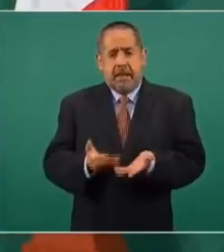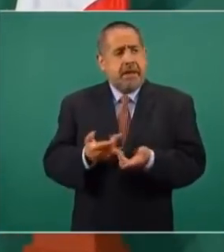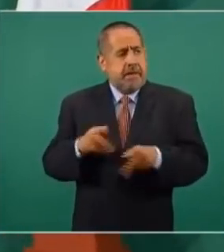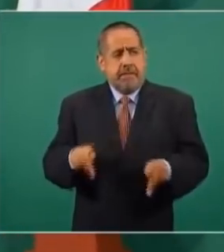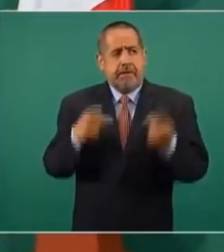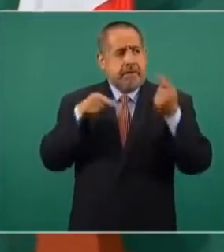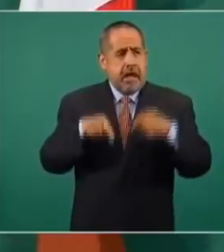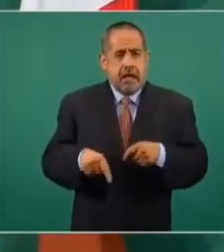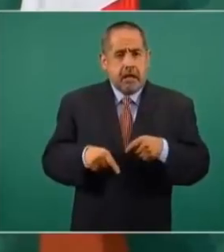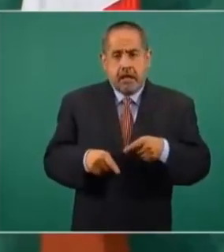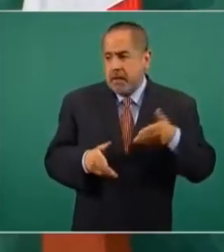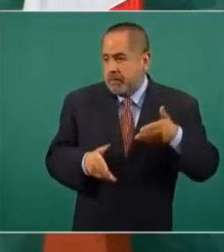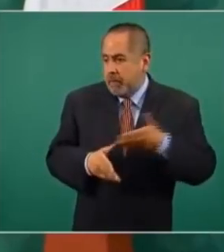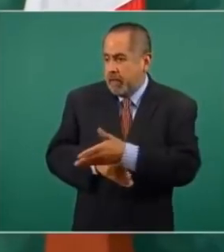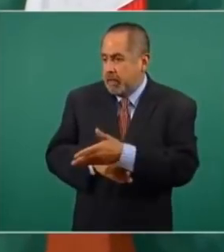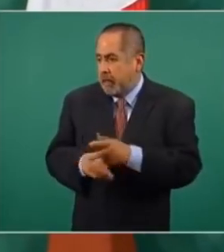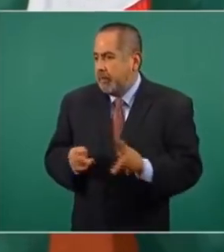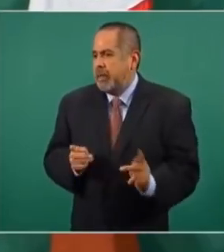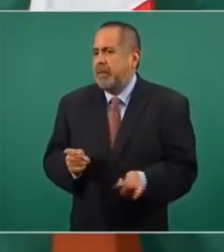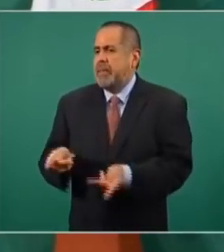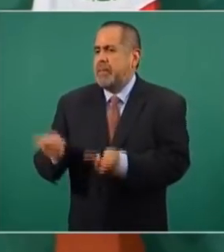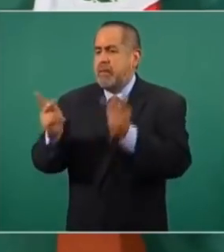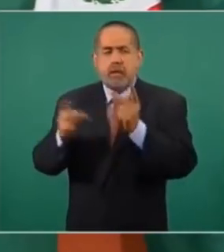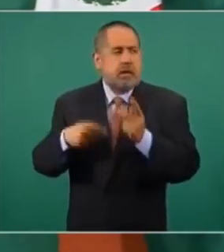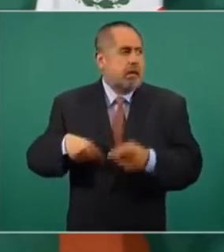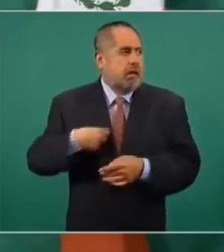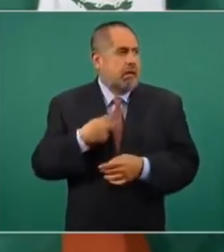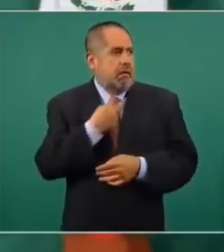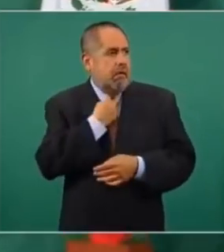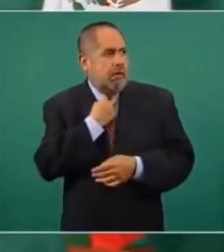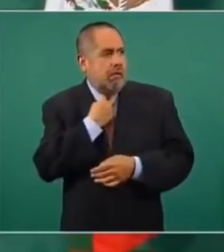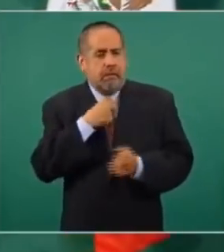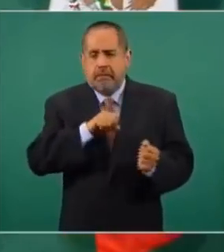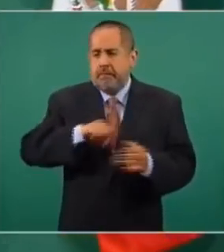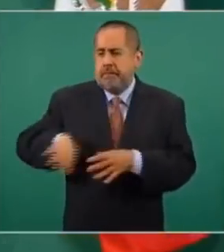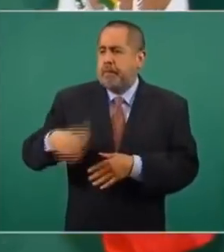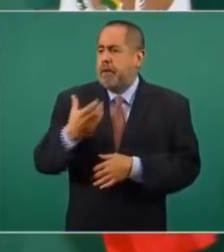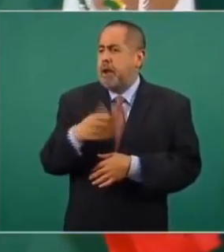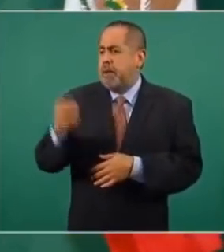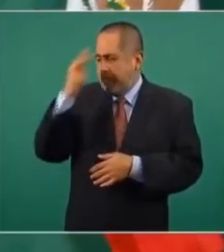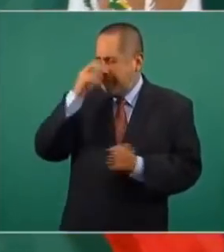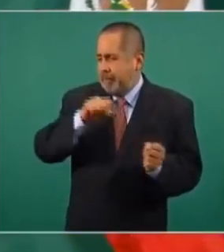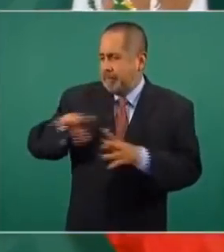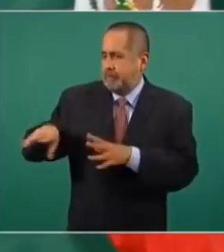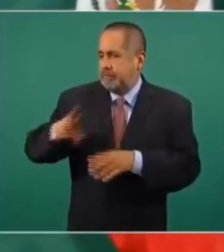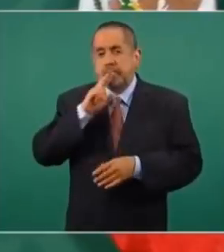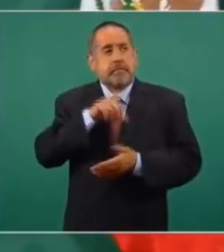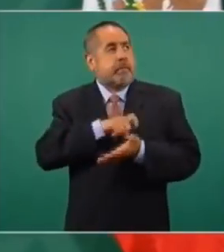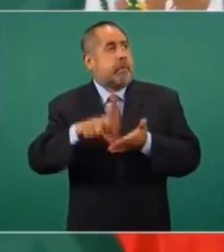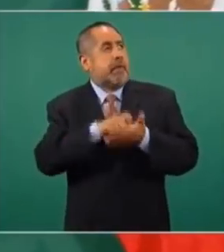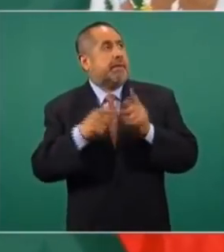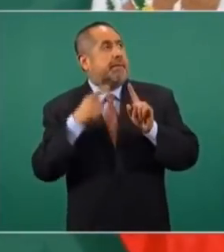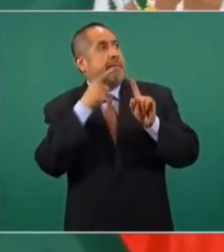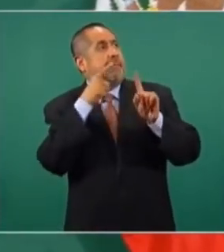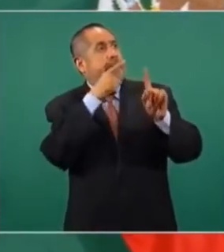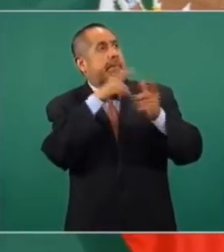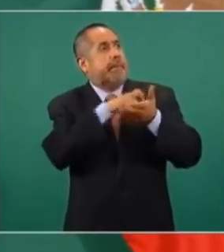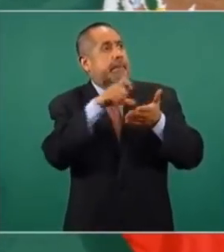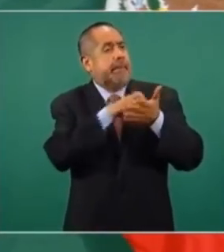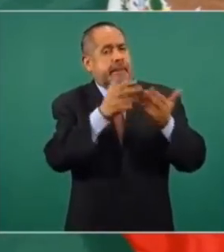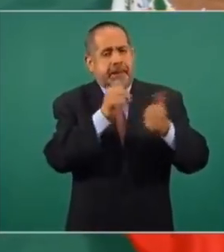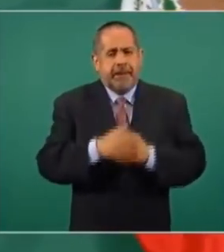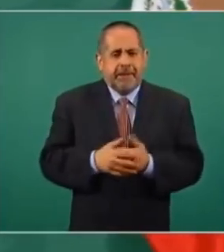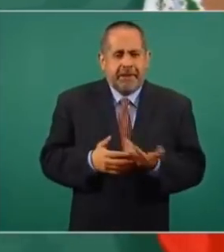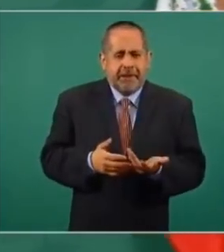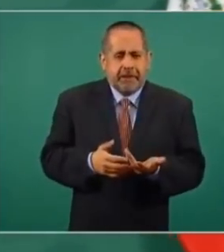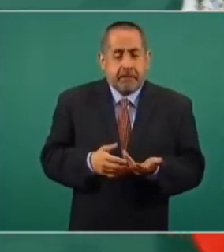para introducir alimentos y dejaron el abandono al campo mexicano. ¿Qué decían? En un